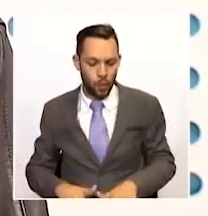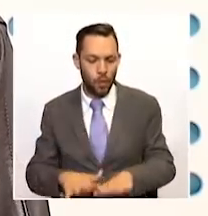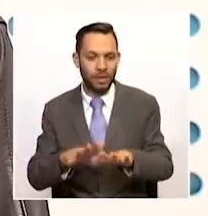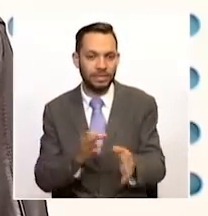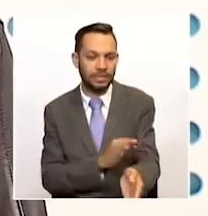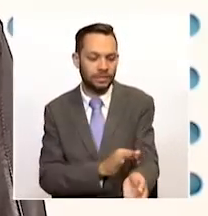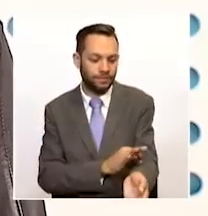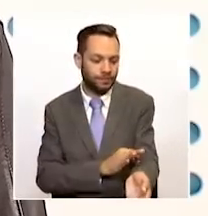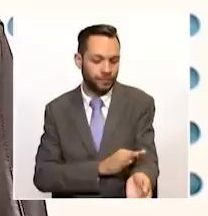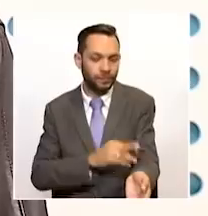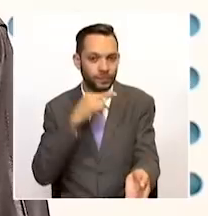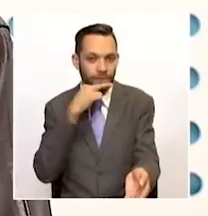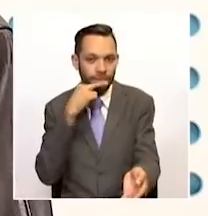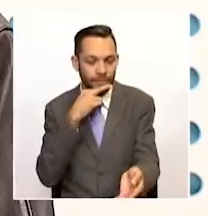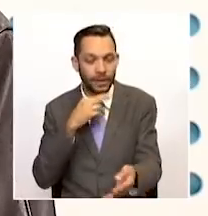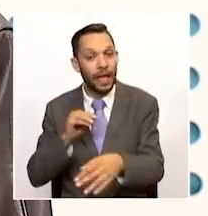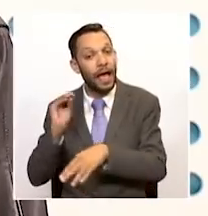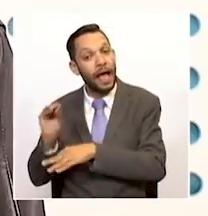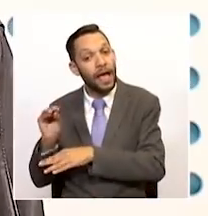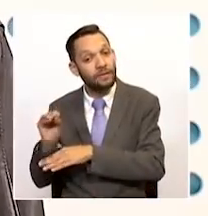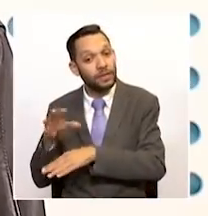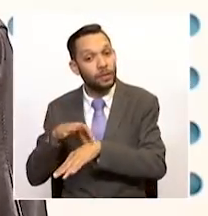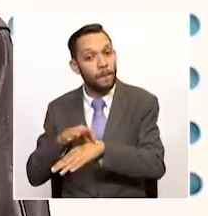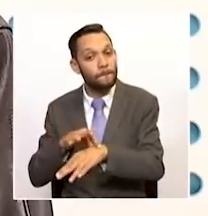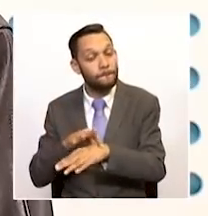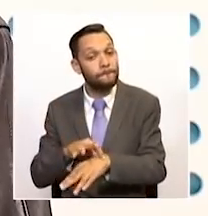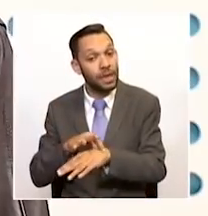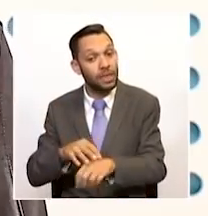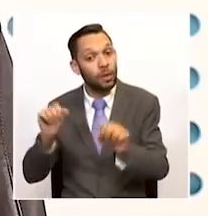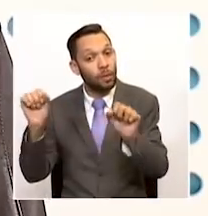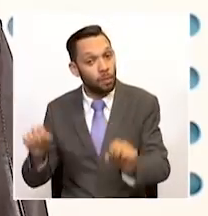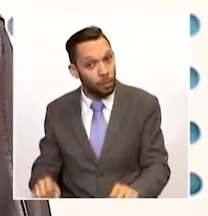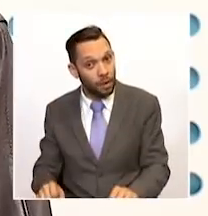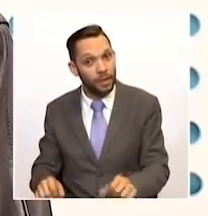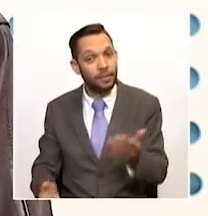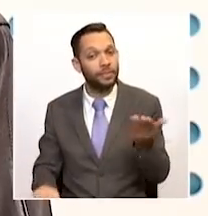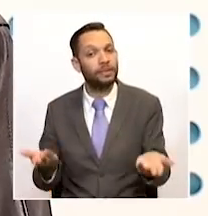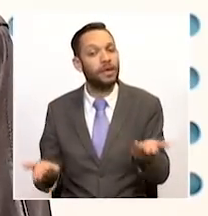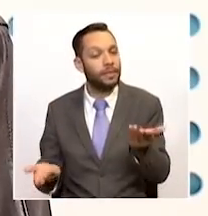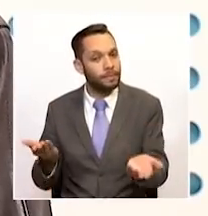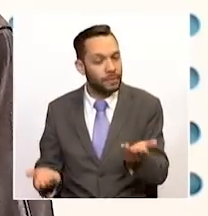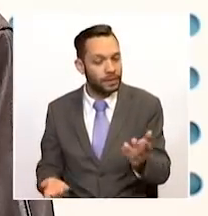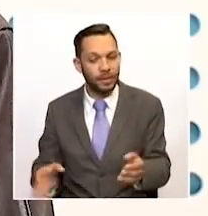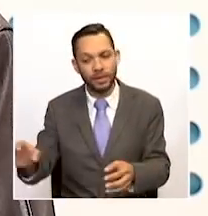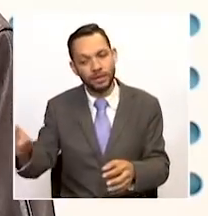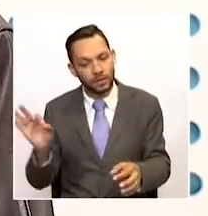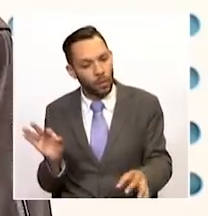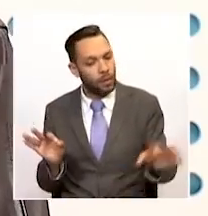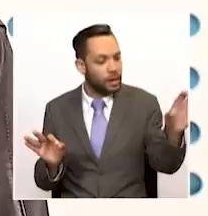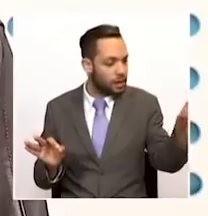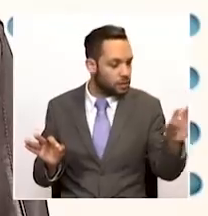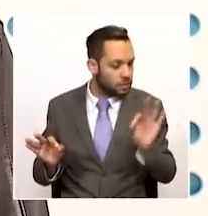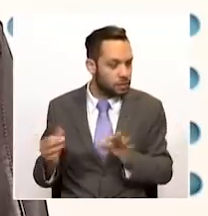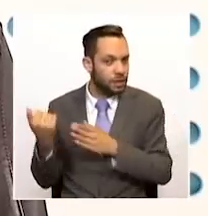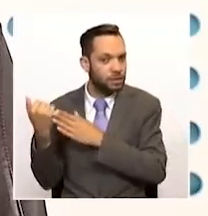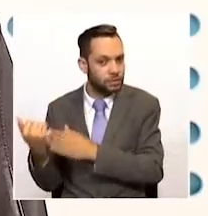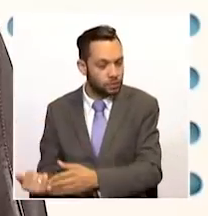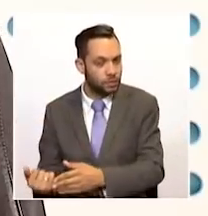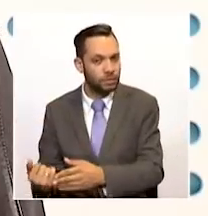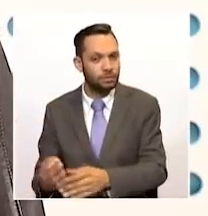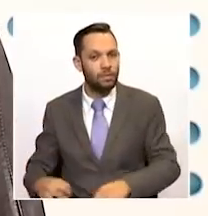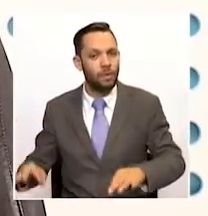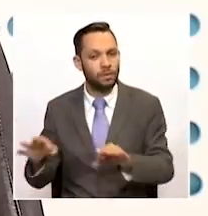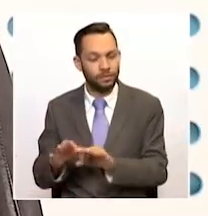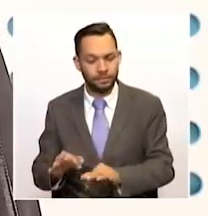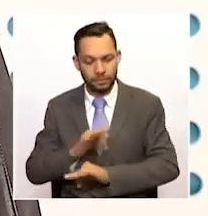indicada por un médico como es el indicado por una terapista o por un terapista y eso lo va nos va a ayudar a que la persona